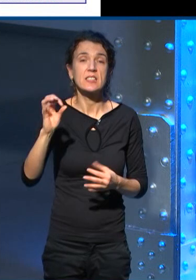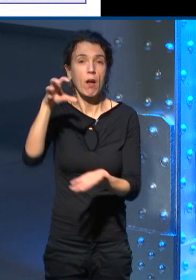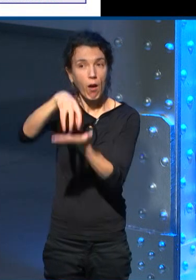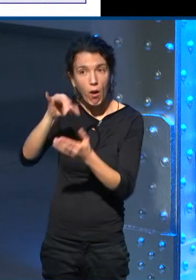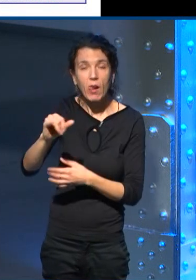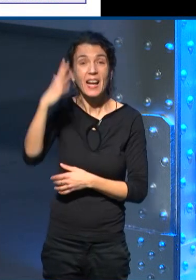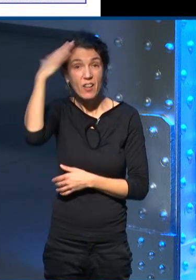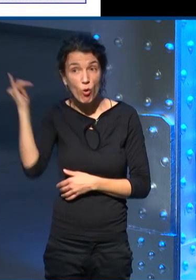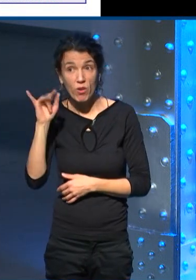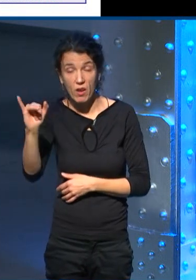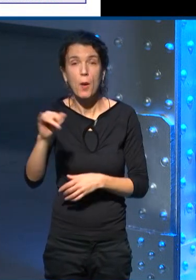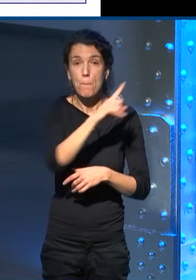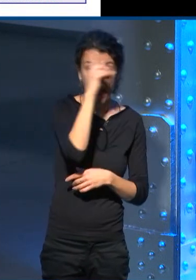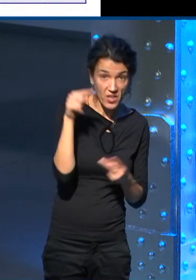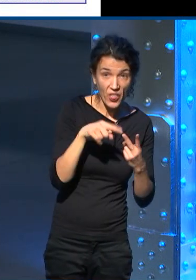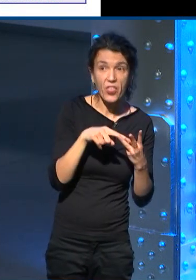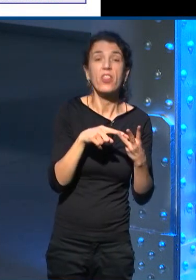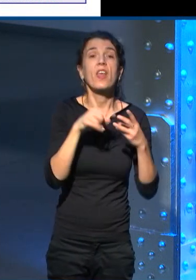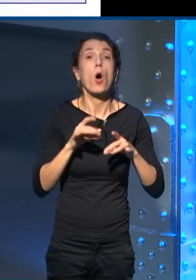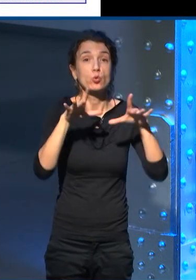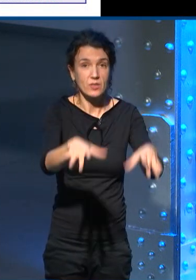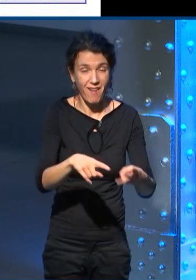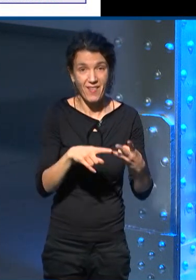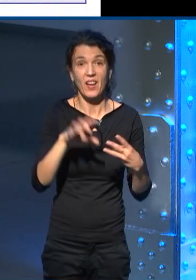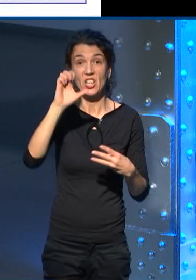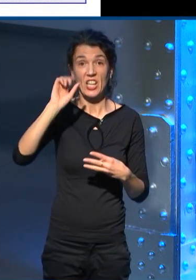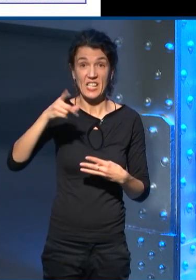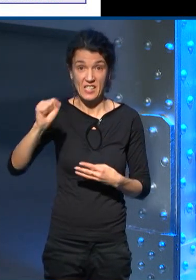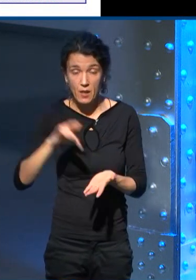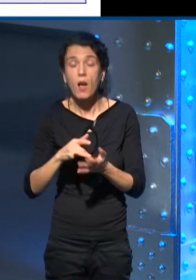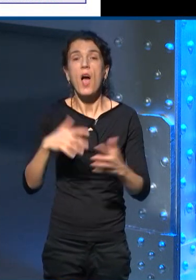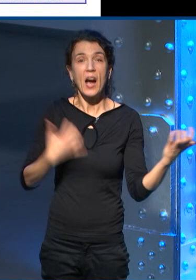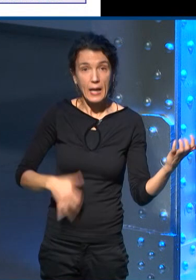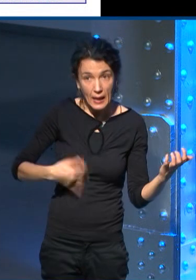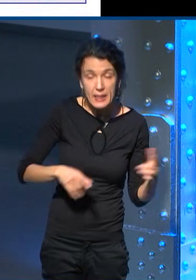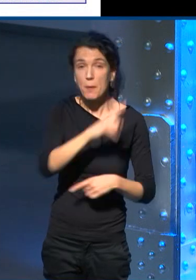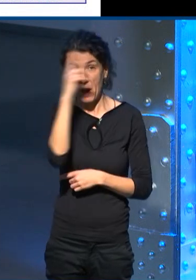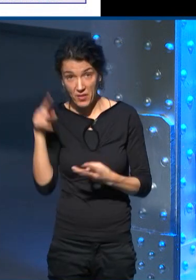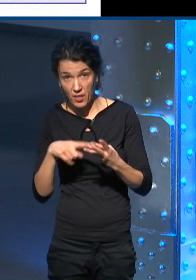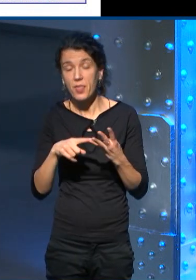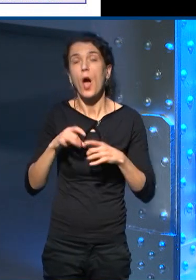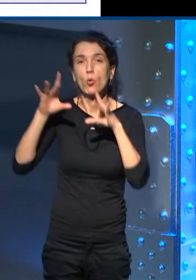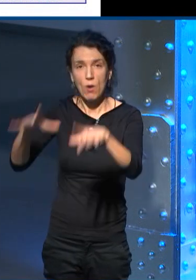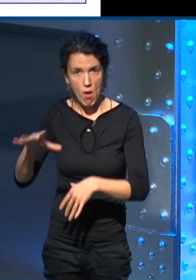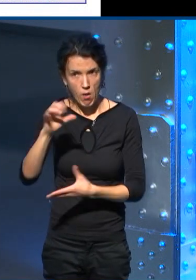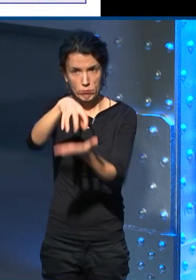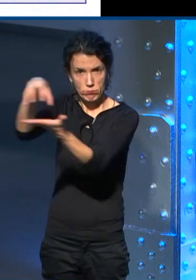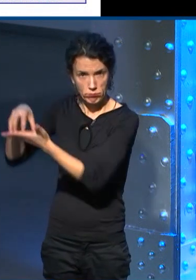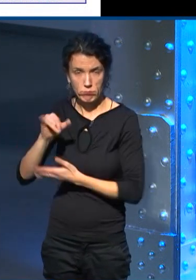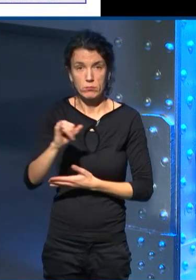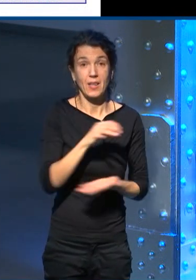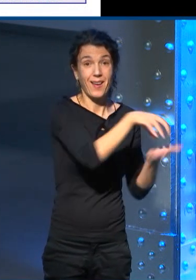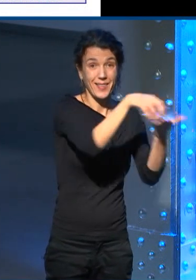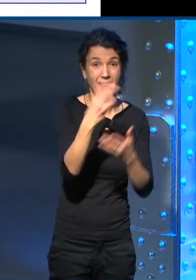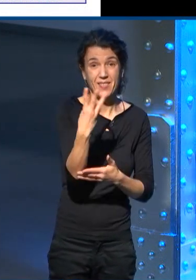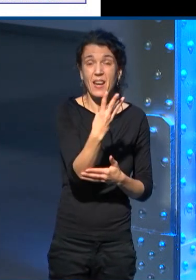en California, en Madrid y en Australia, y la ESA tiene en Argentina, en Madrid también y en Australia. Es decir, 3